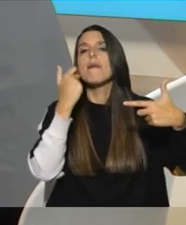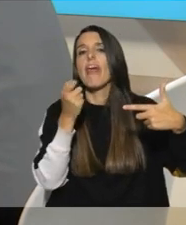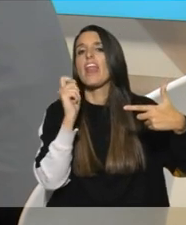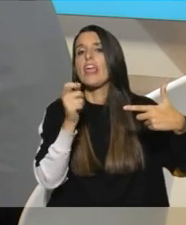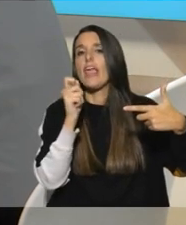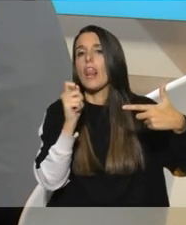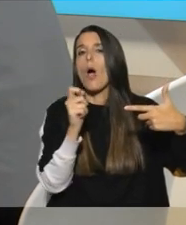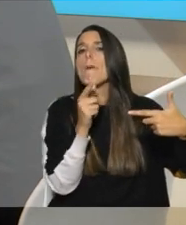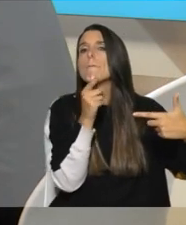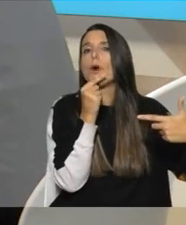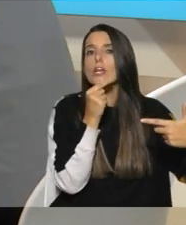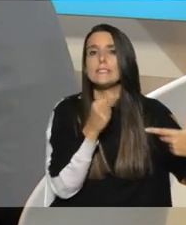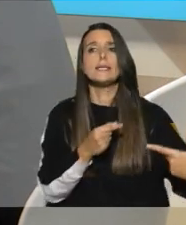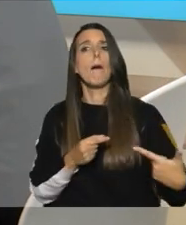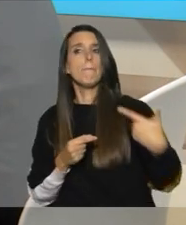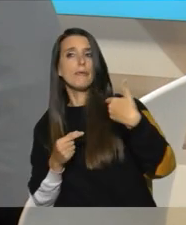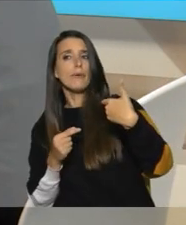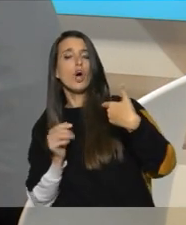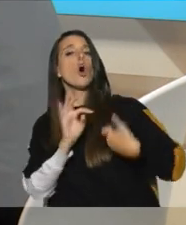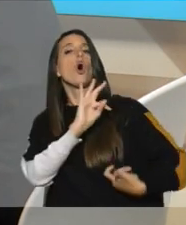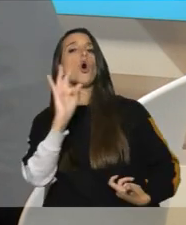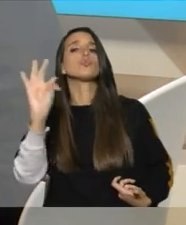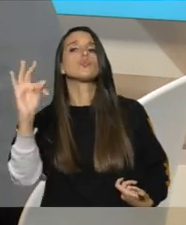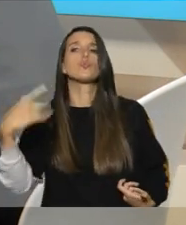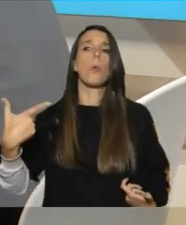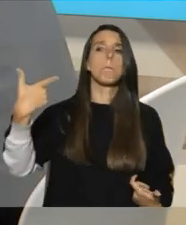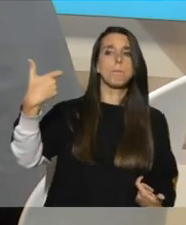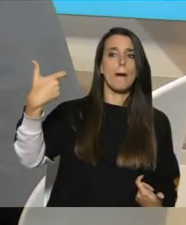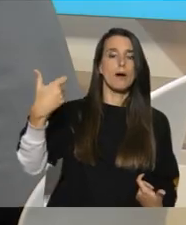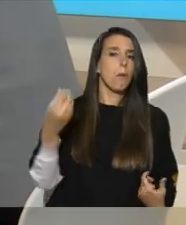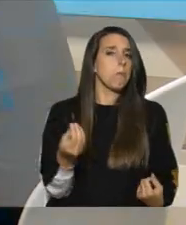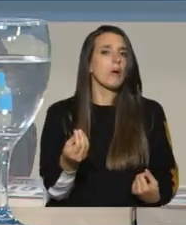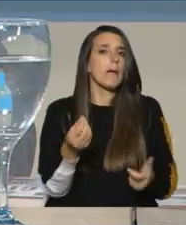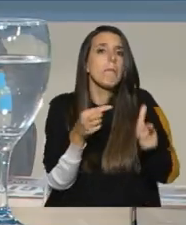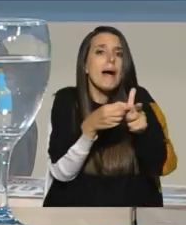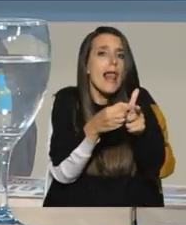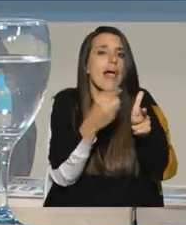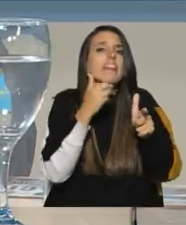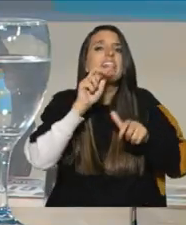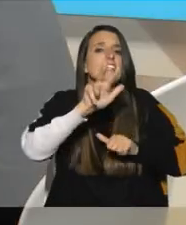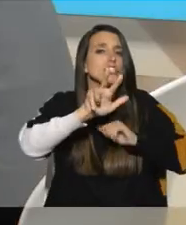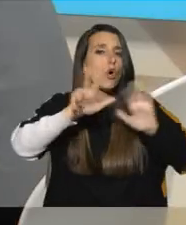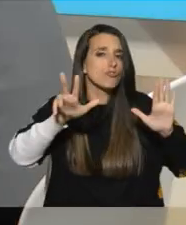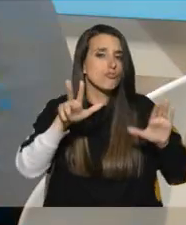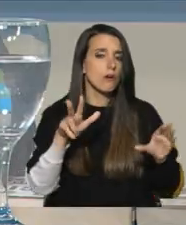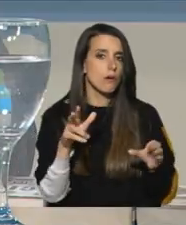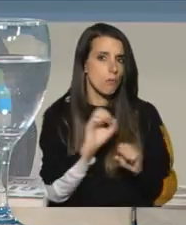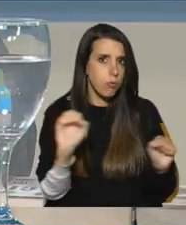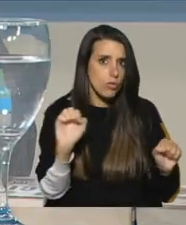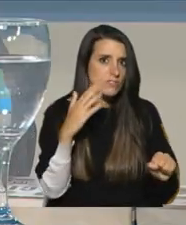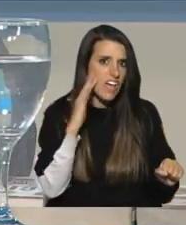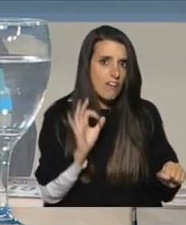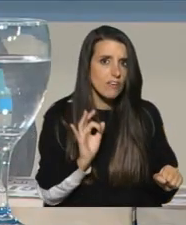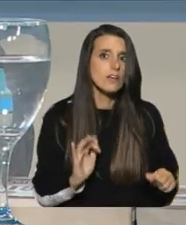un policía, digamos, una bala de la policía o una bala de los Tupamaros. Hay dos cosas. ¿Usted pudo aclarar eso al final? Sí, por